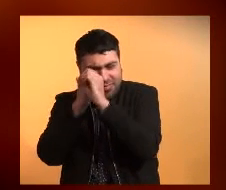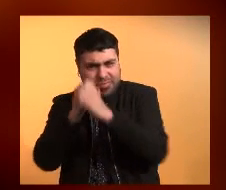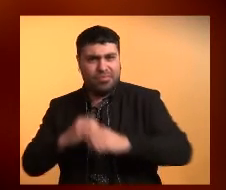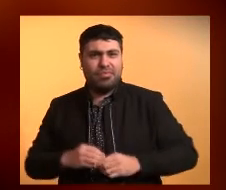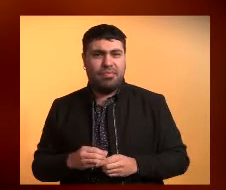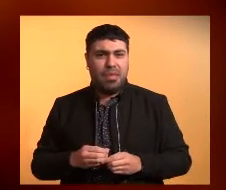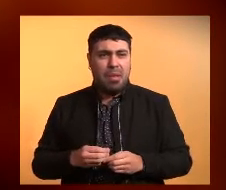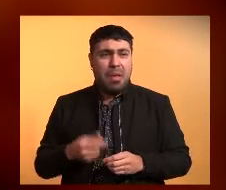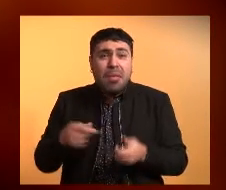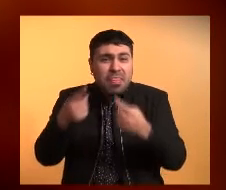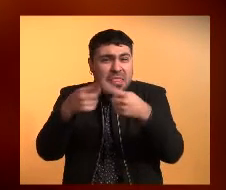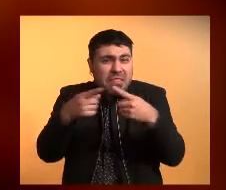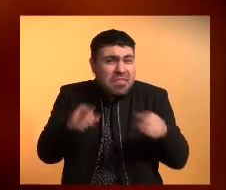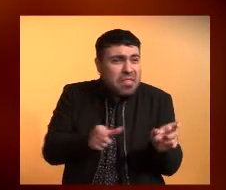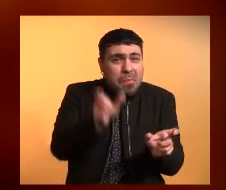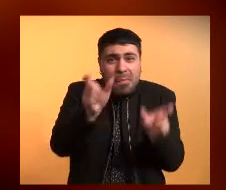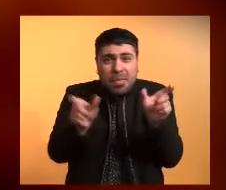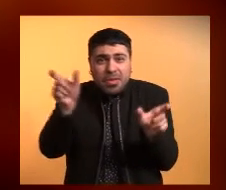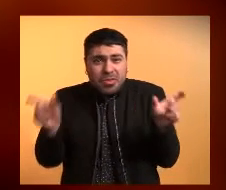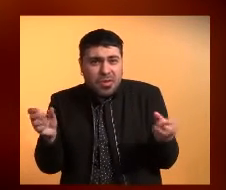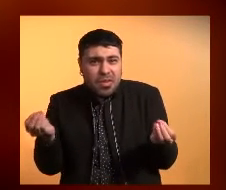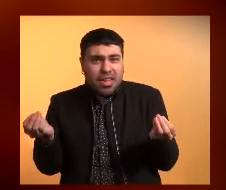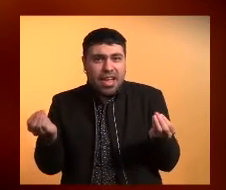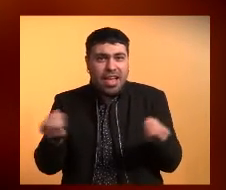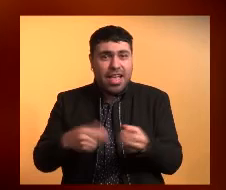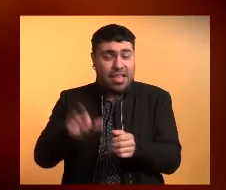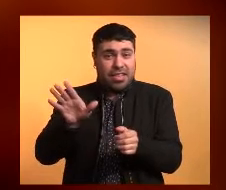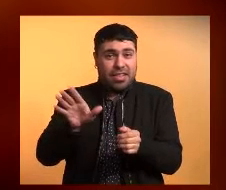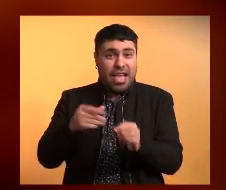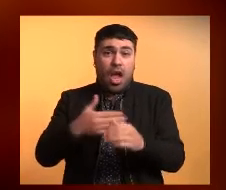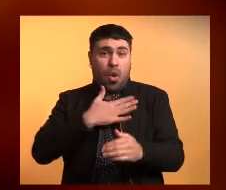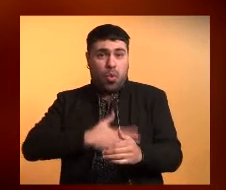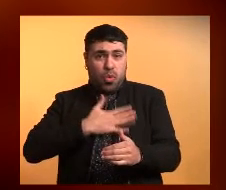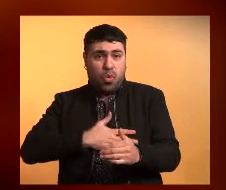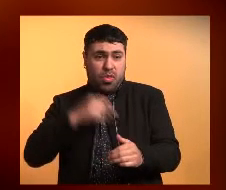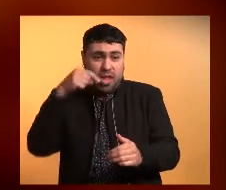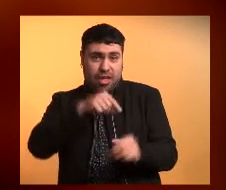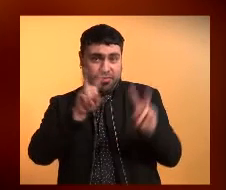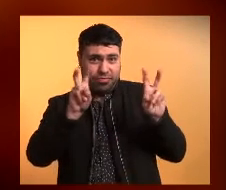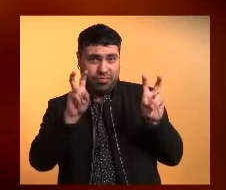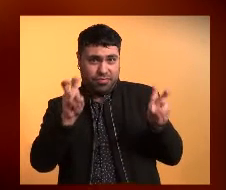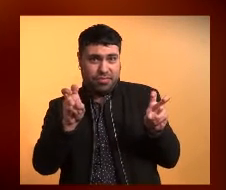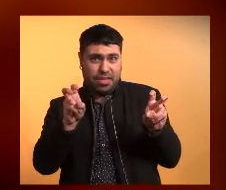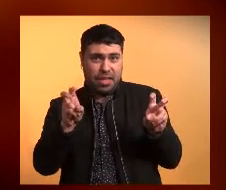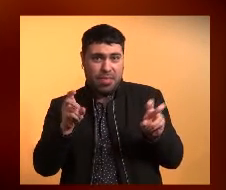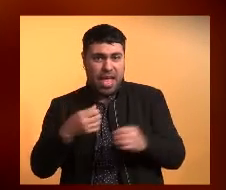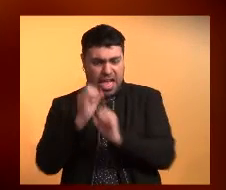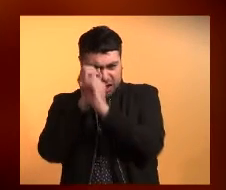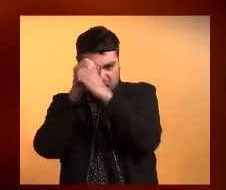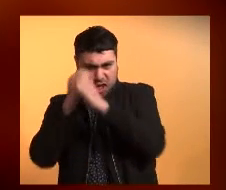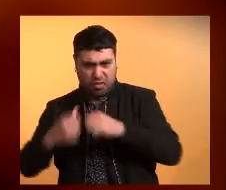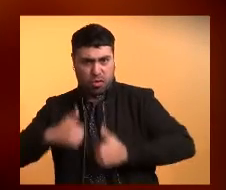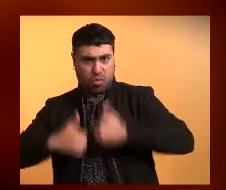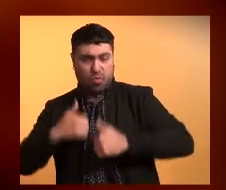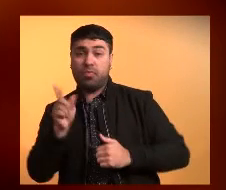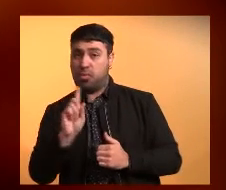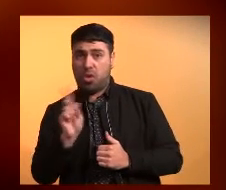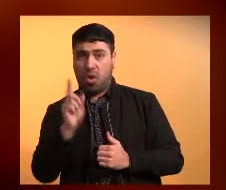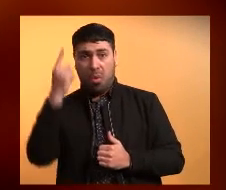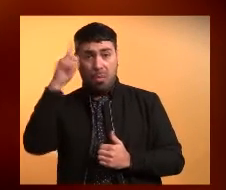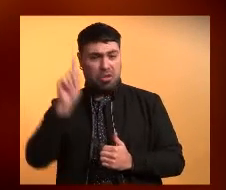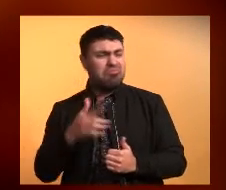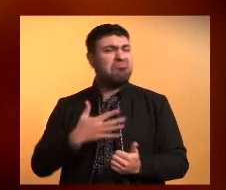que personas que tengan alguna afinidad o algún interés sobre estas temáticas, pero que no necesariamente sean científicos,